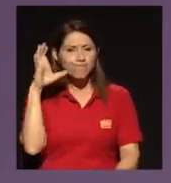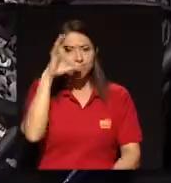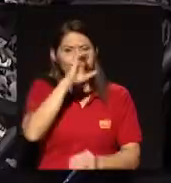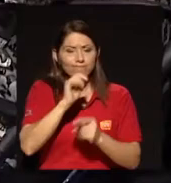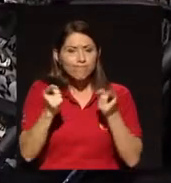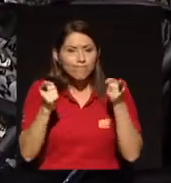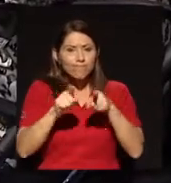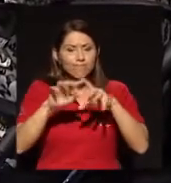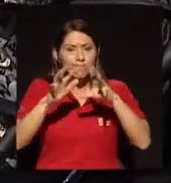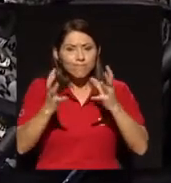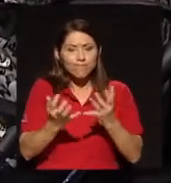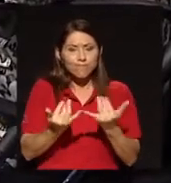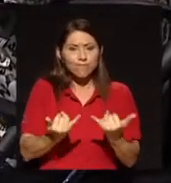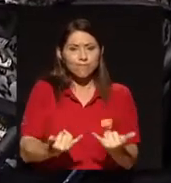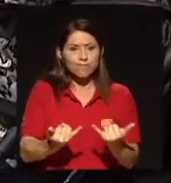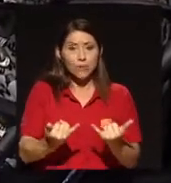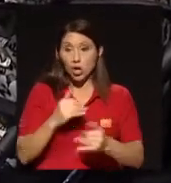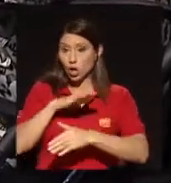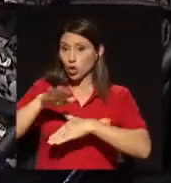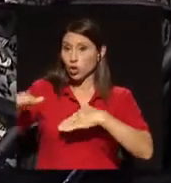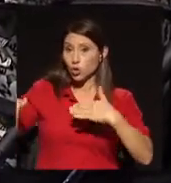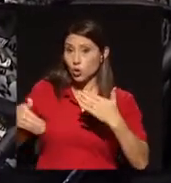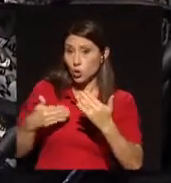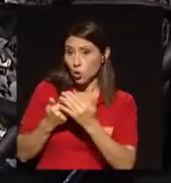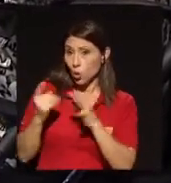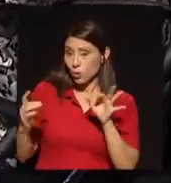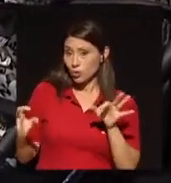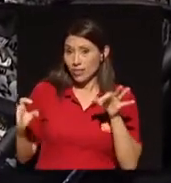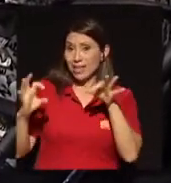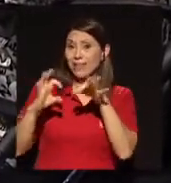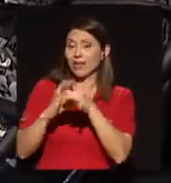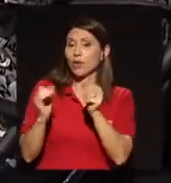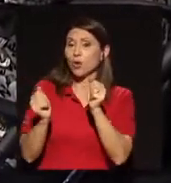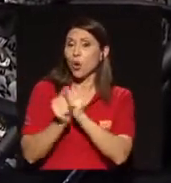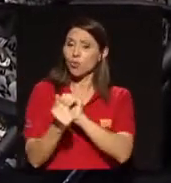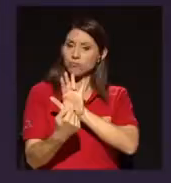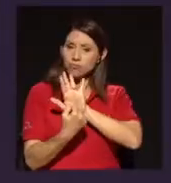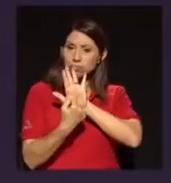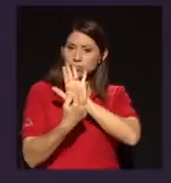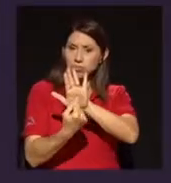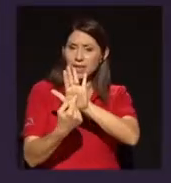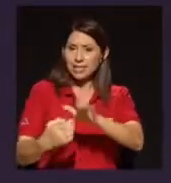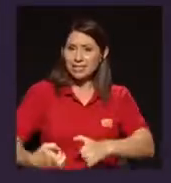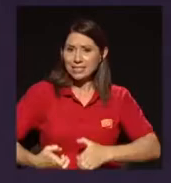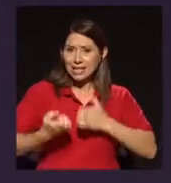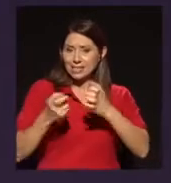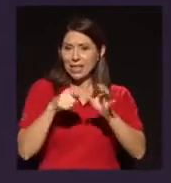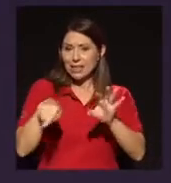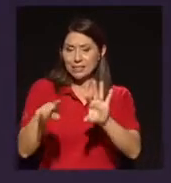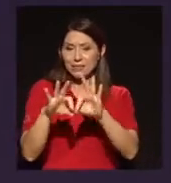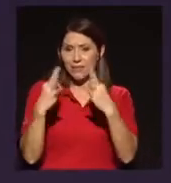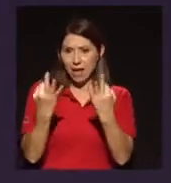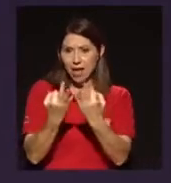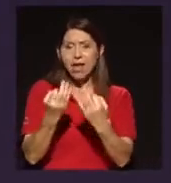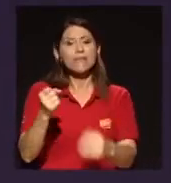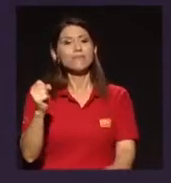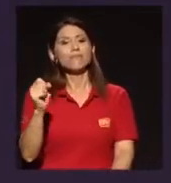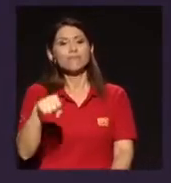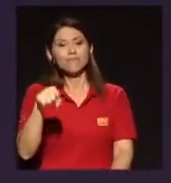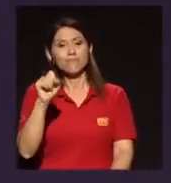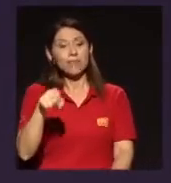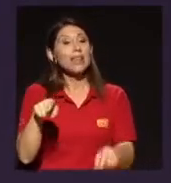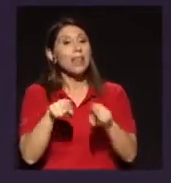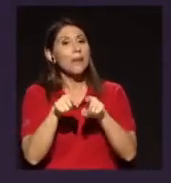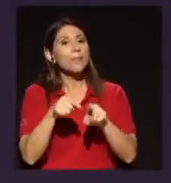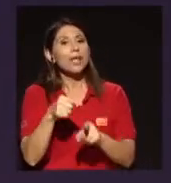eso tiene que ver todo y completamente con la visibilización de la existencia de las mismas. Claro. Y la negación,